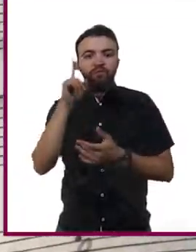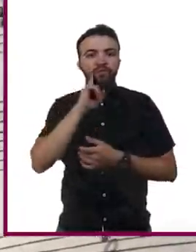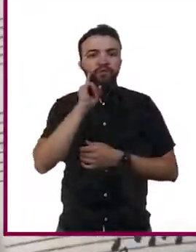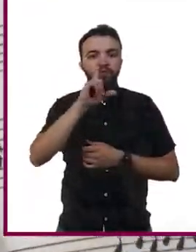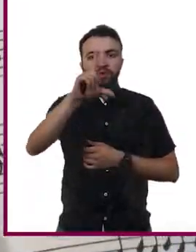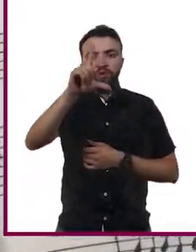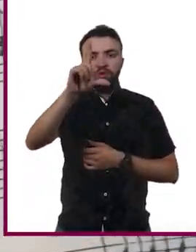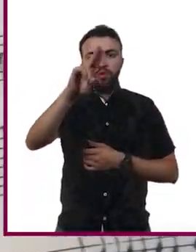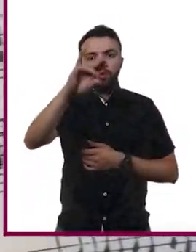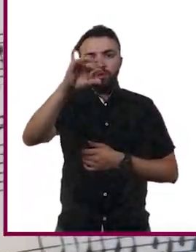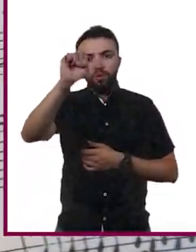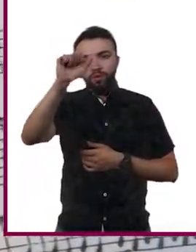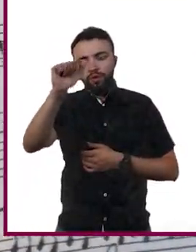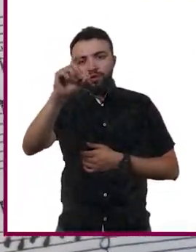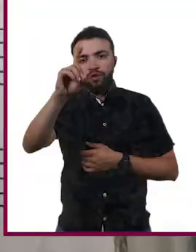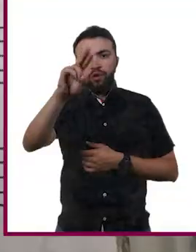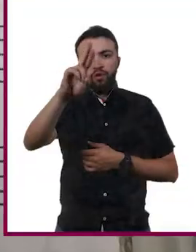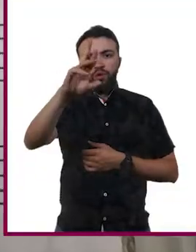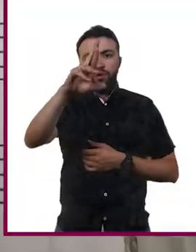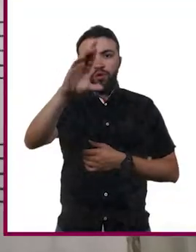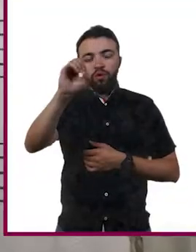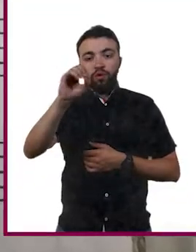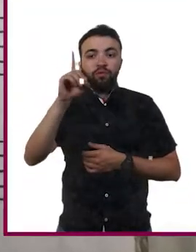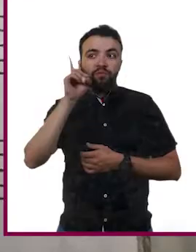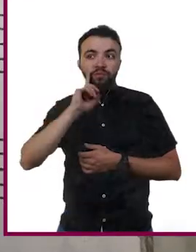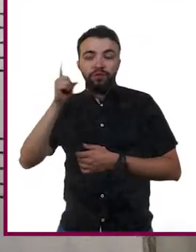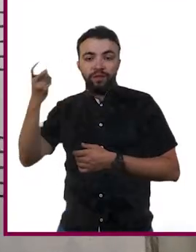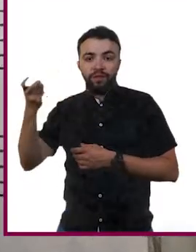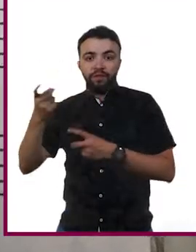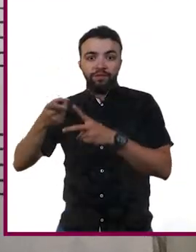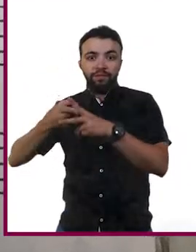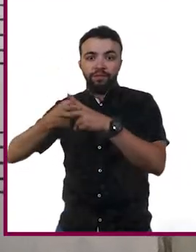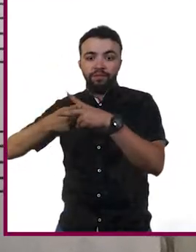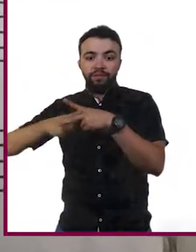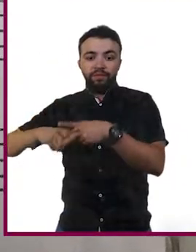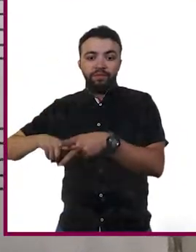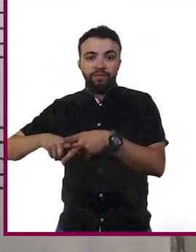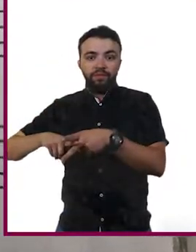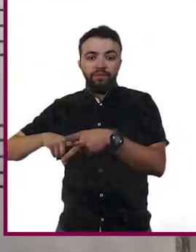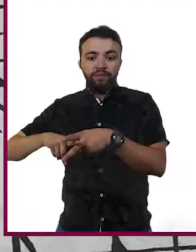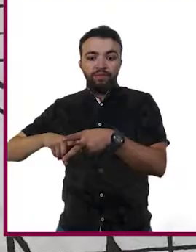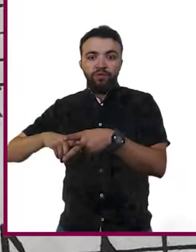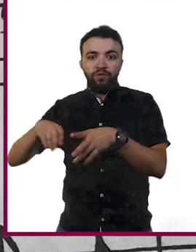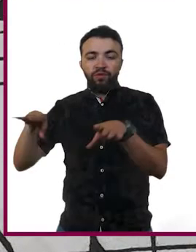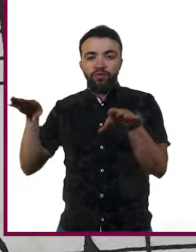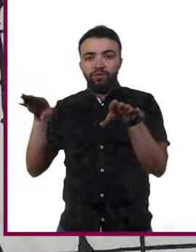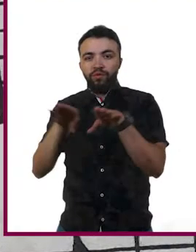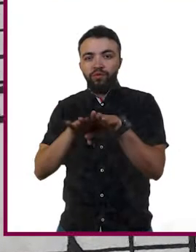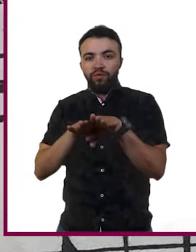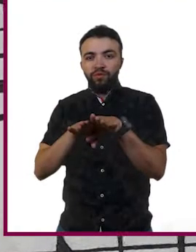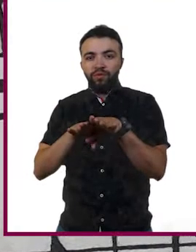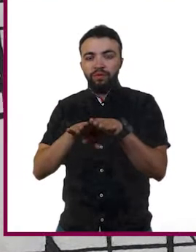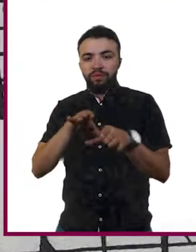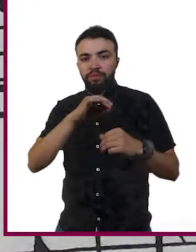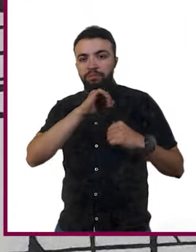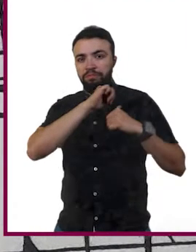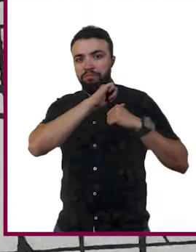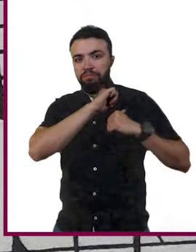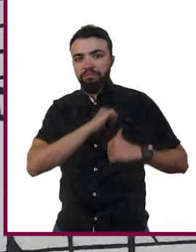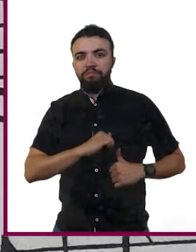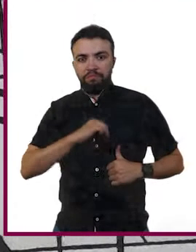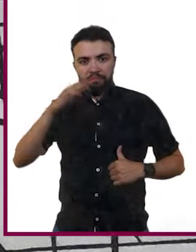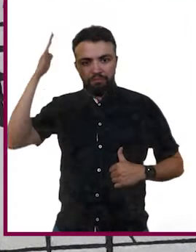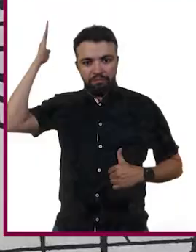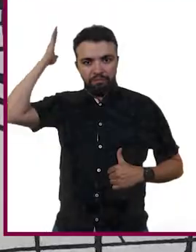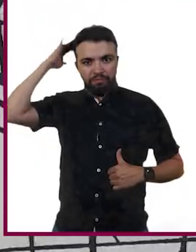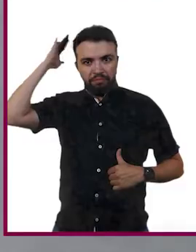fue pues realmente la pionera y quien pues llevó, digamos, como la batuta en